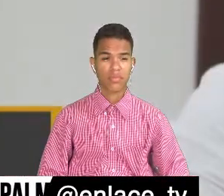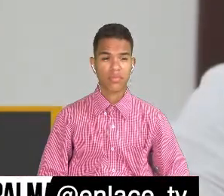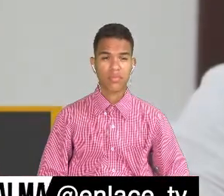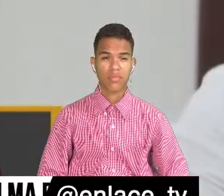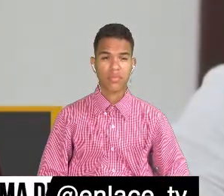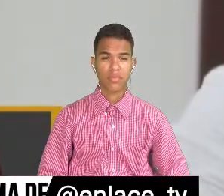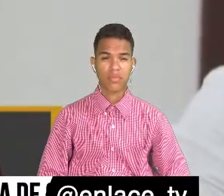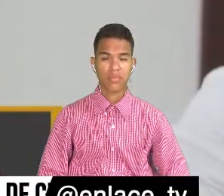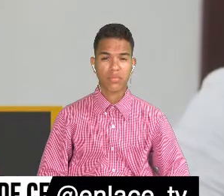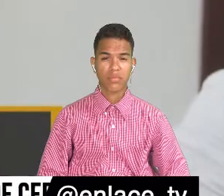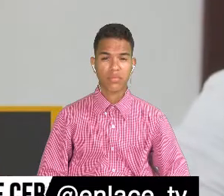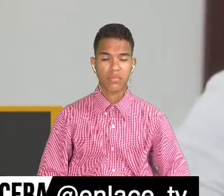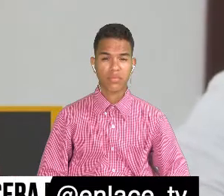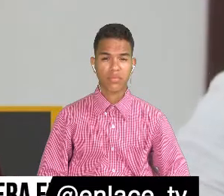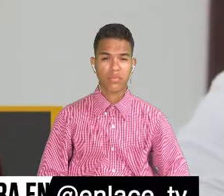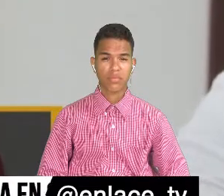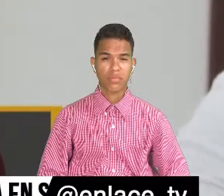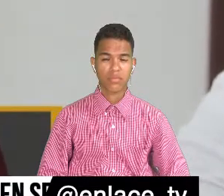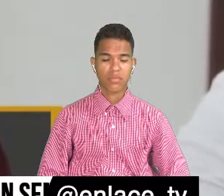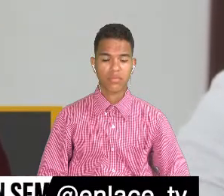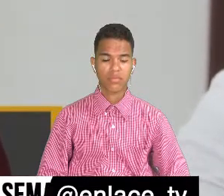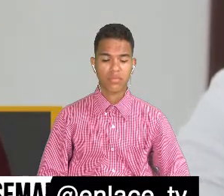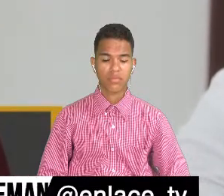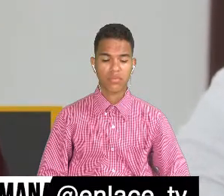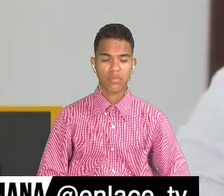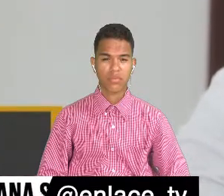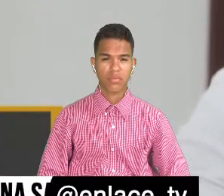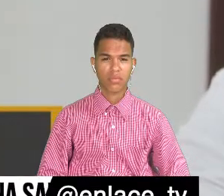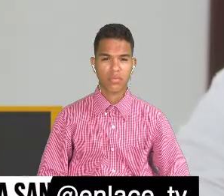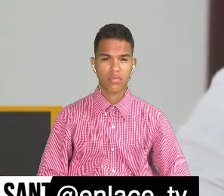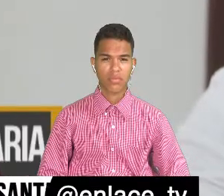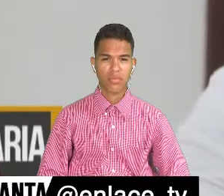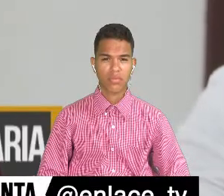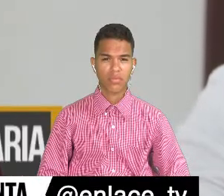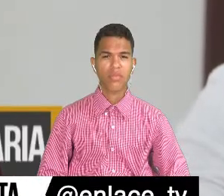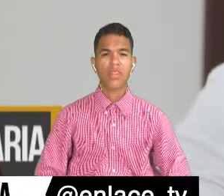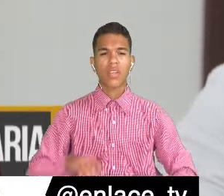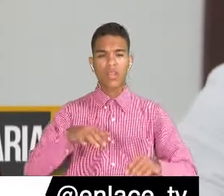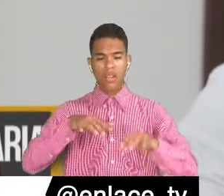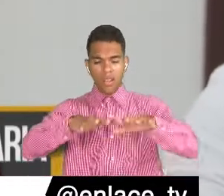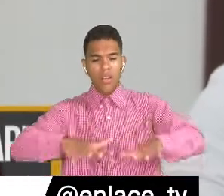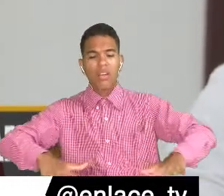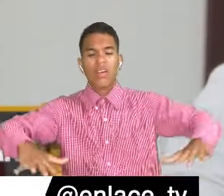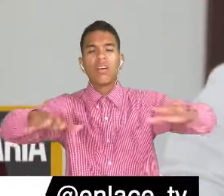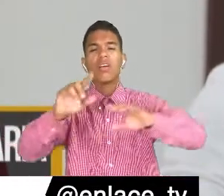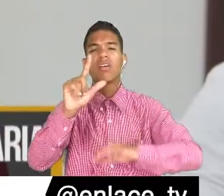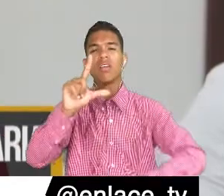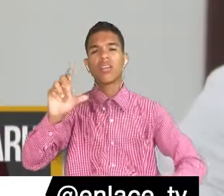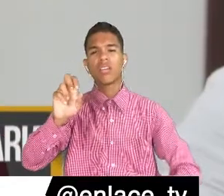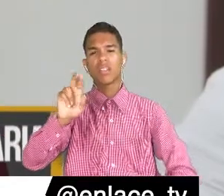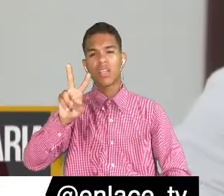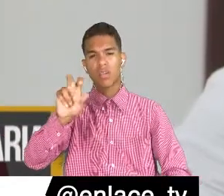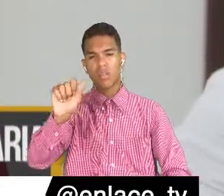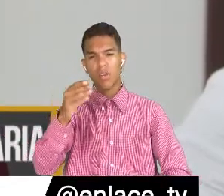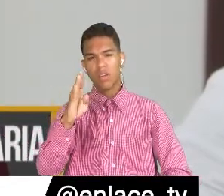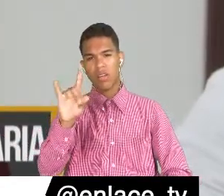¿Cuál le da vida máxima al basurero de Yerbabuena que opera en Rediva